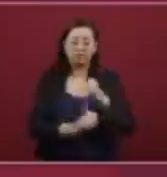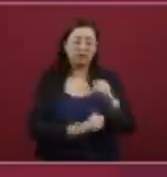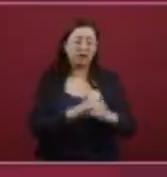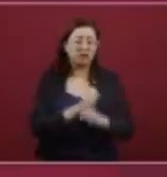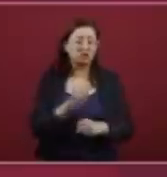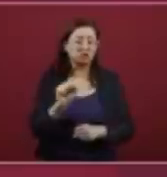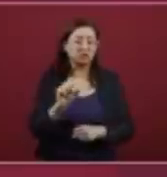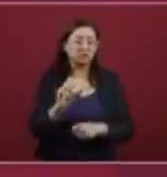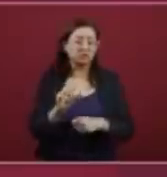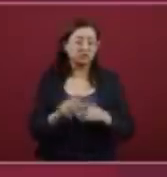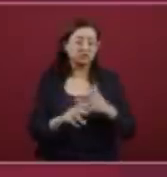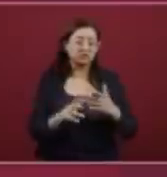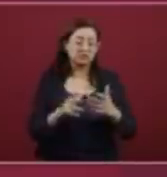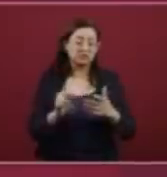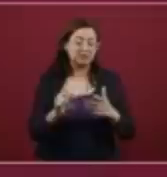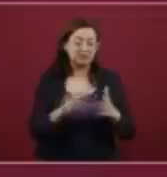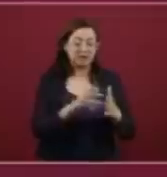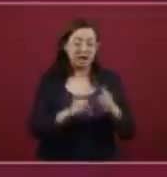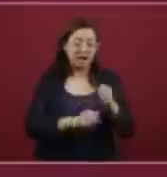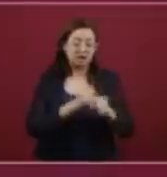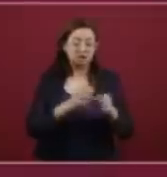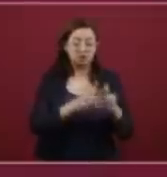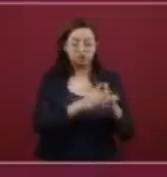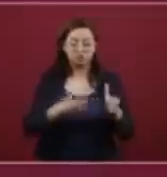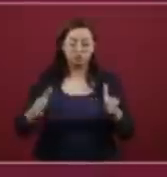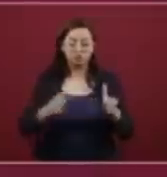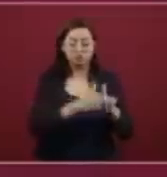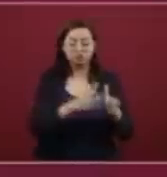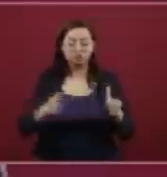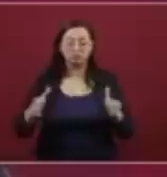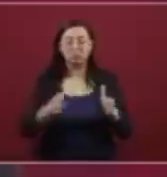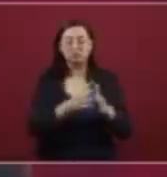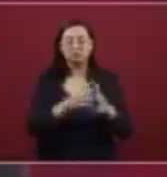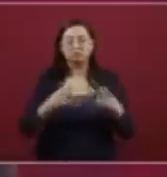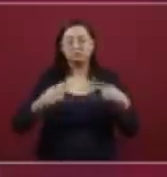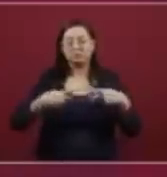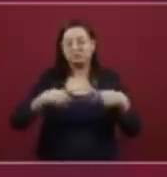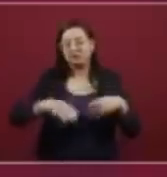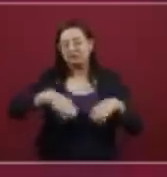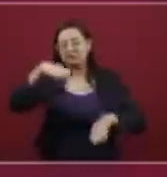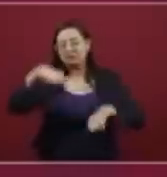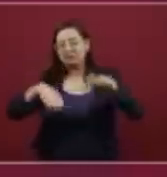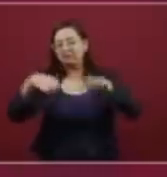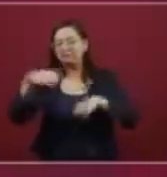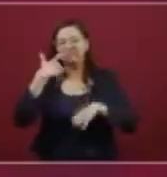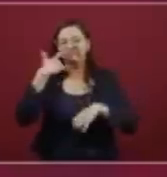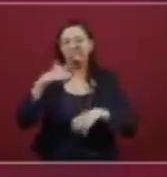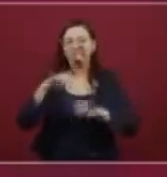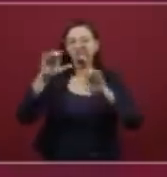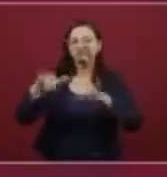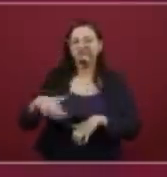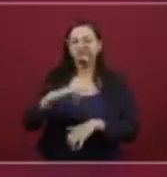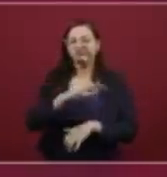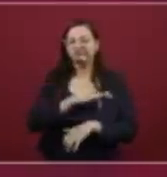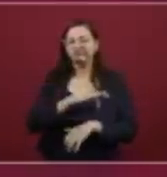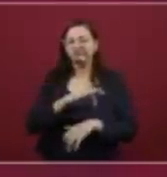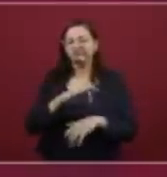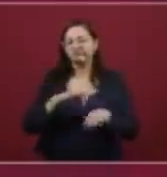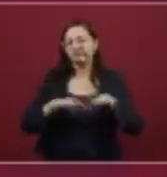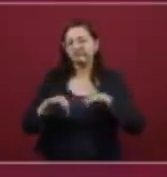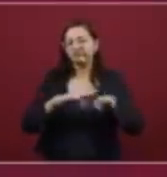60, ahora se está buscando de que